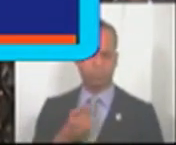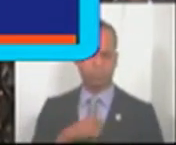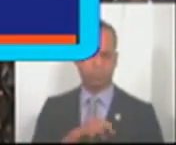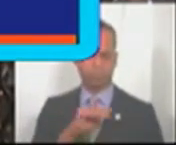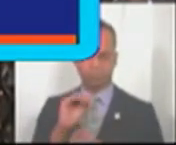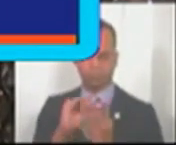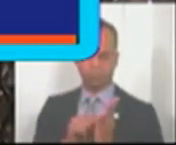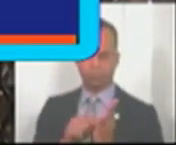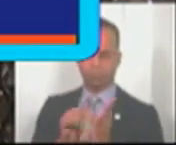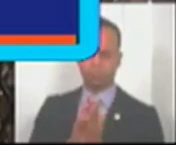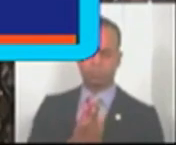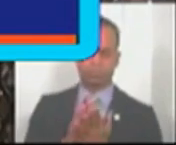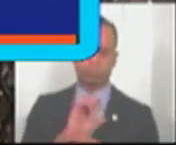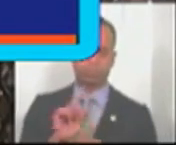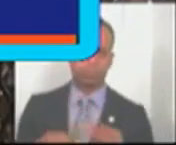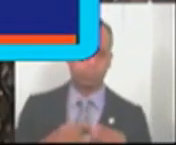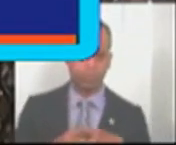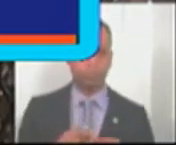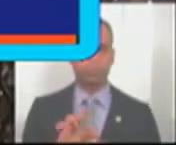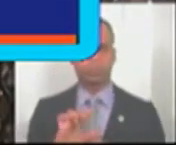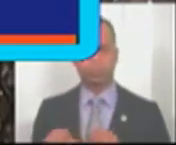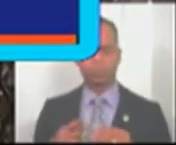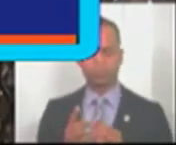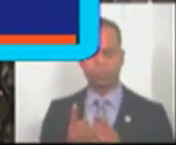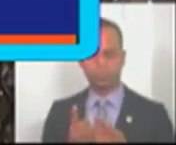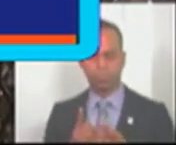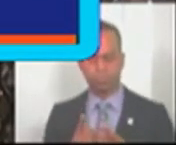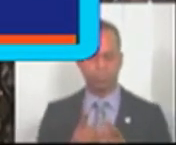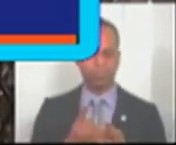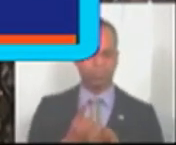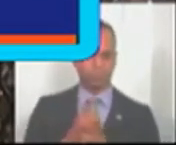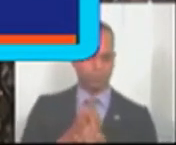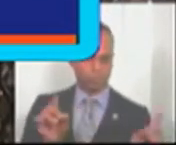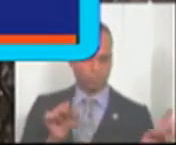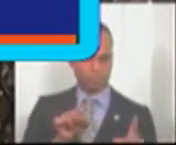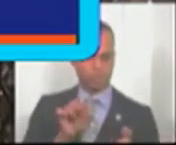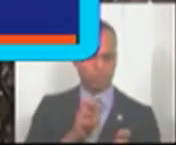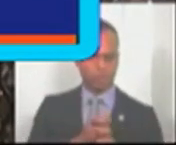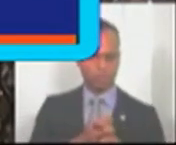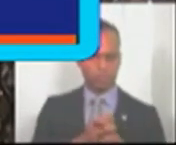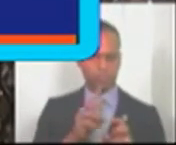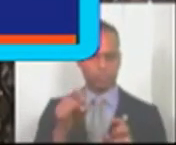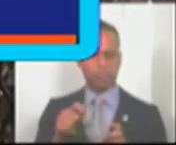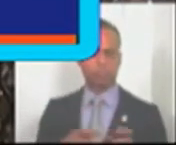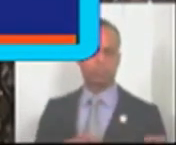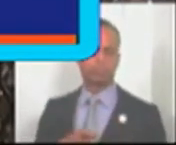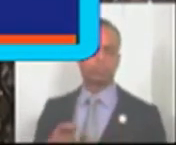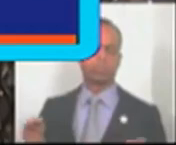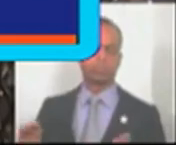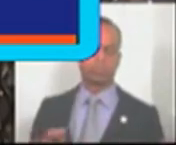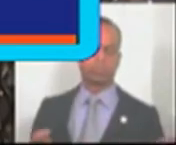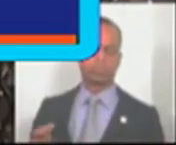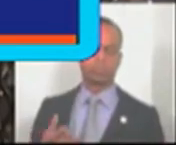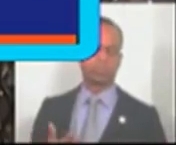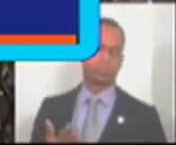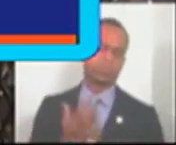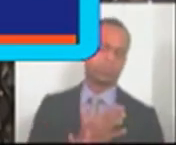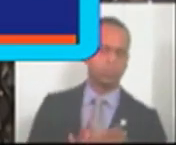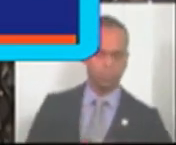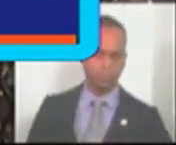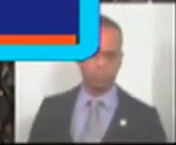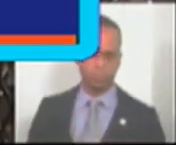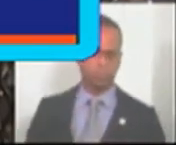muy interesante sobre la teoría de la democracia compleja, donde dice: tenemos que tener una gobernanza anticipatoria, tenemos